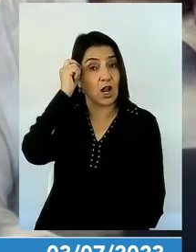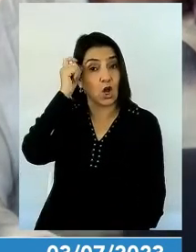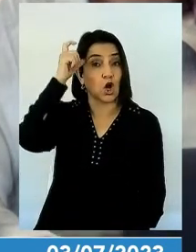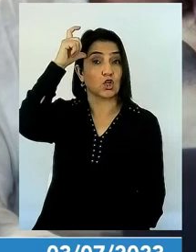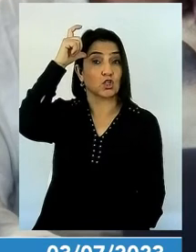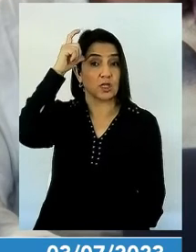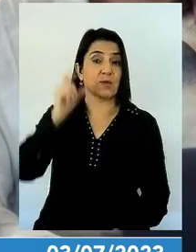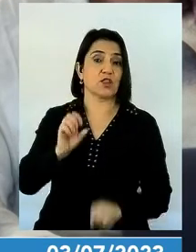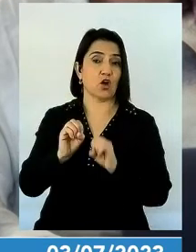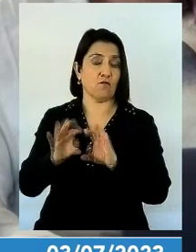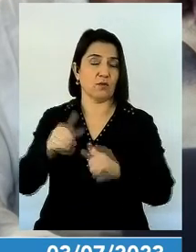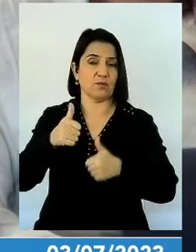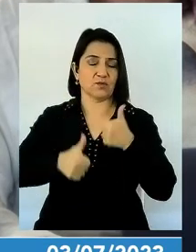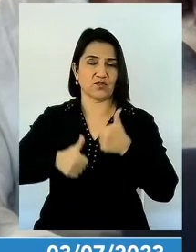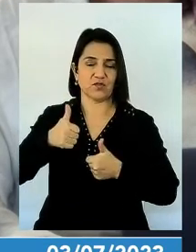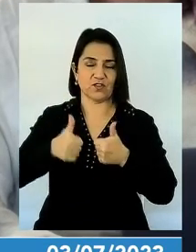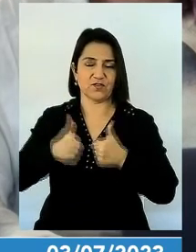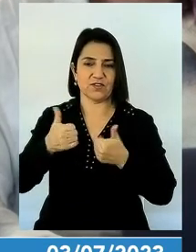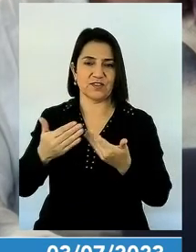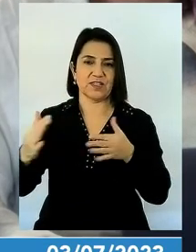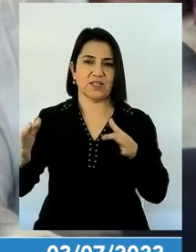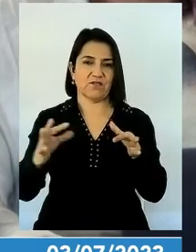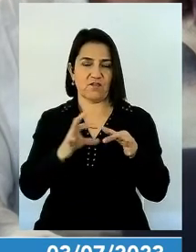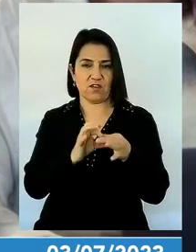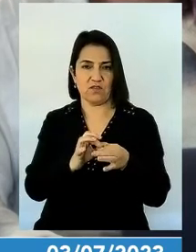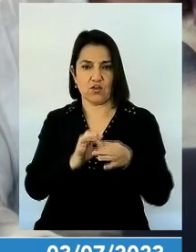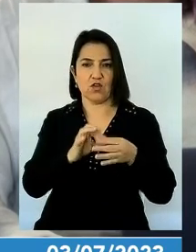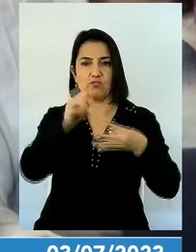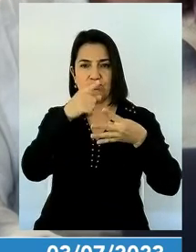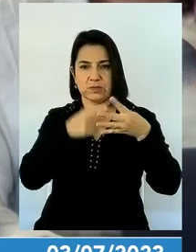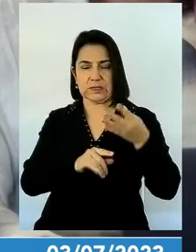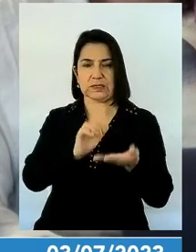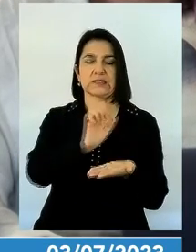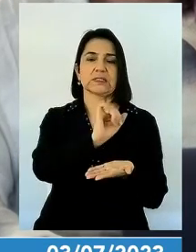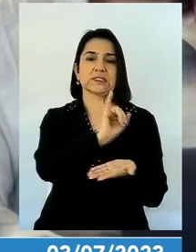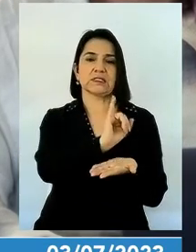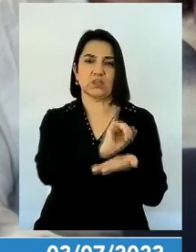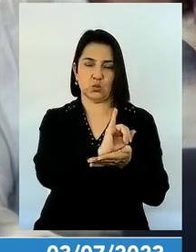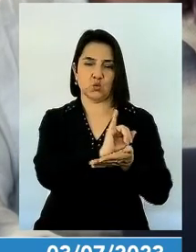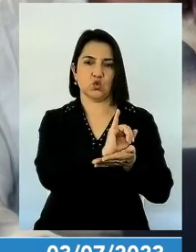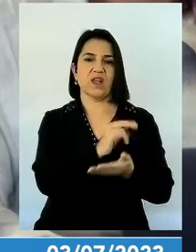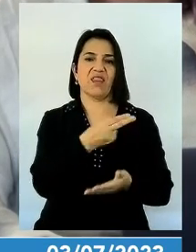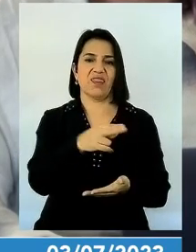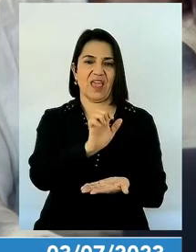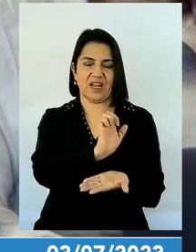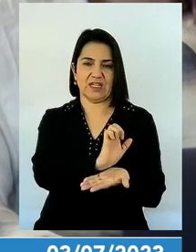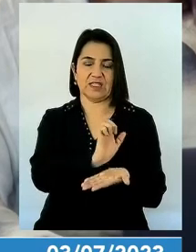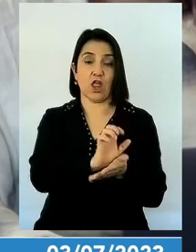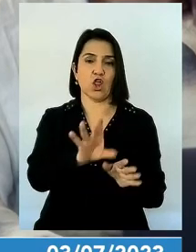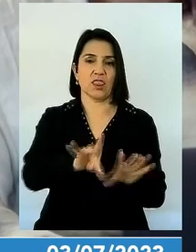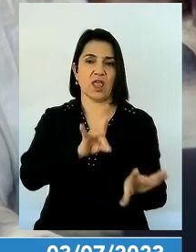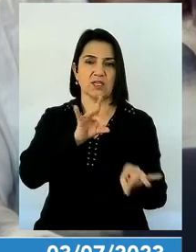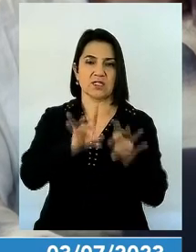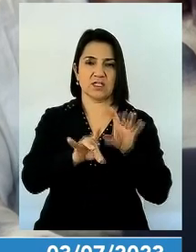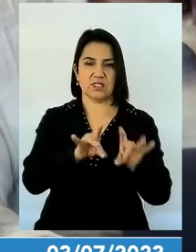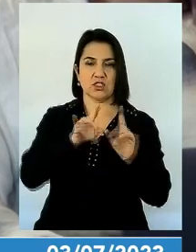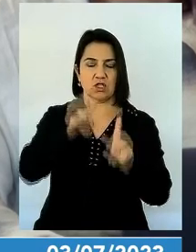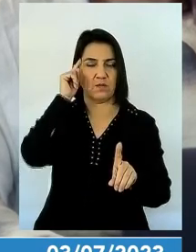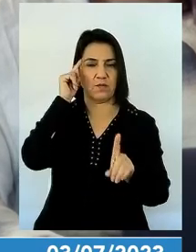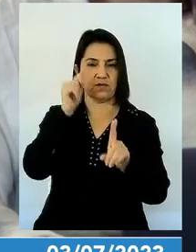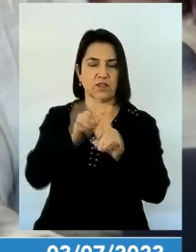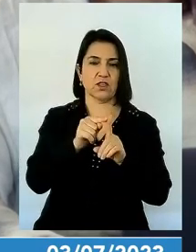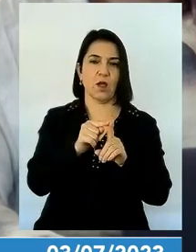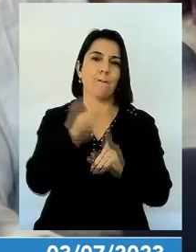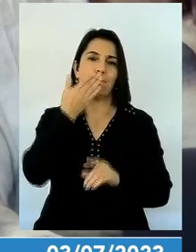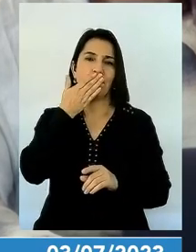la relación con entes claves del Estado para la toma de decisiones tendientes a mejorar permanentemente la calidad económica, social y